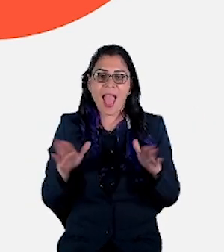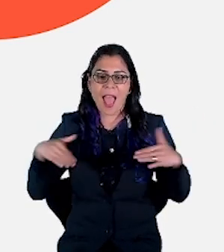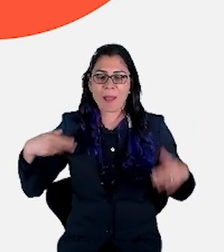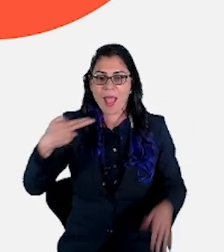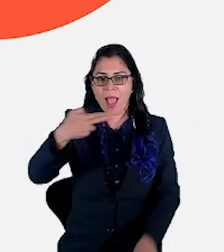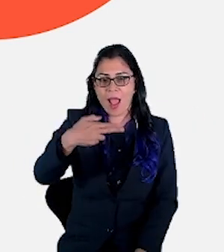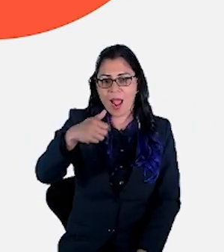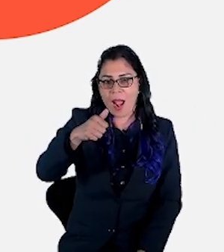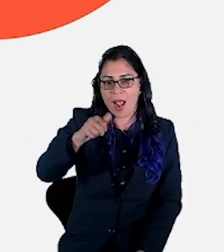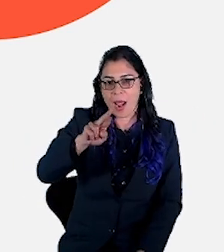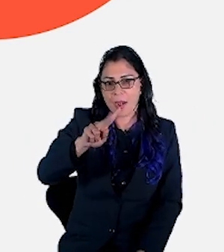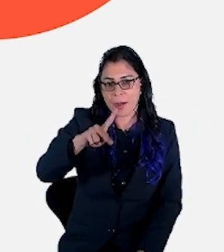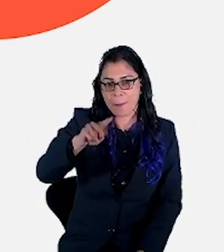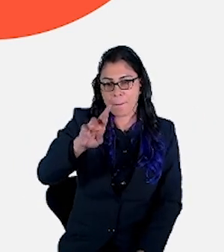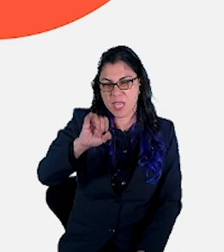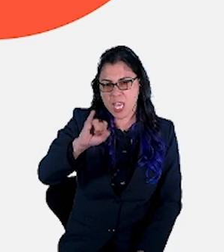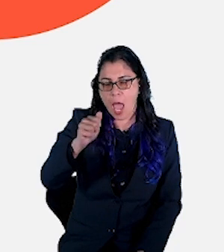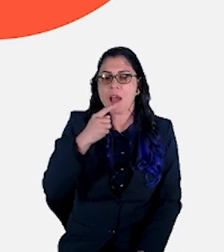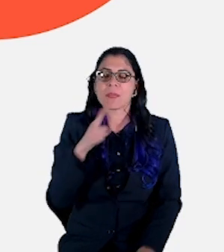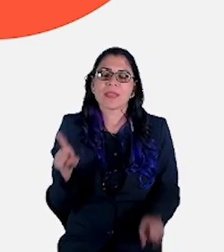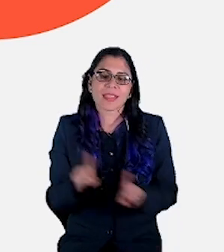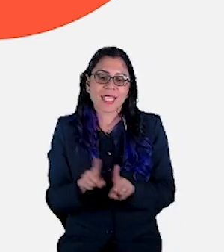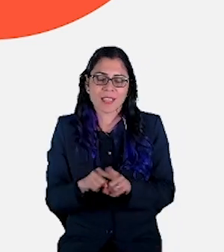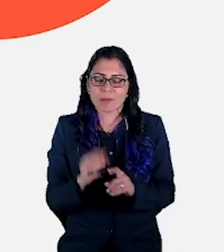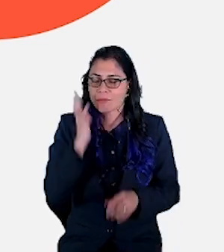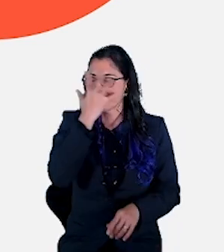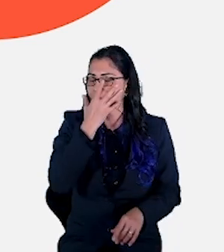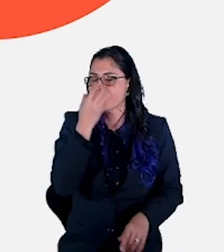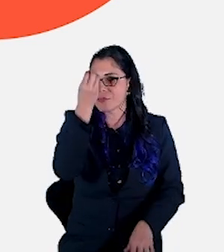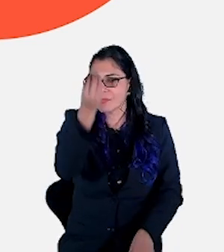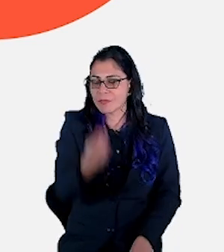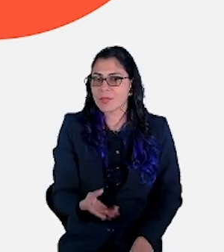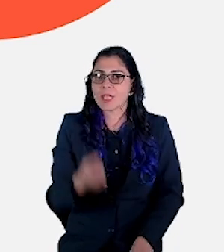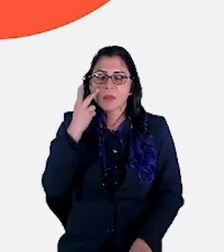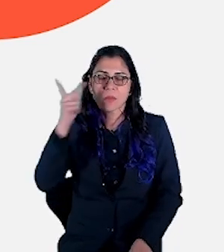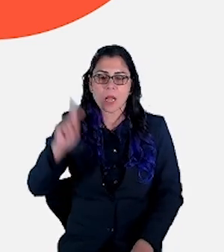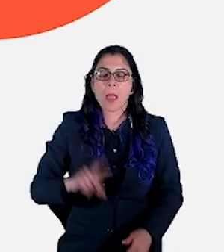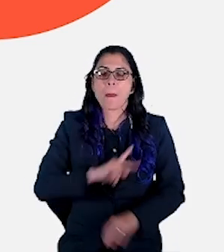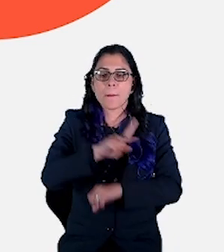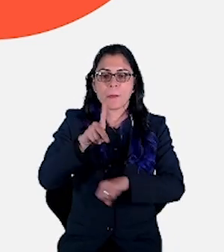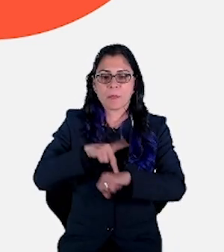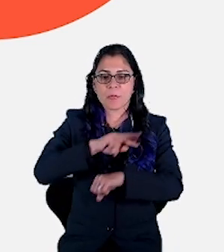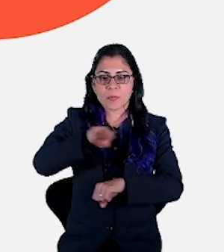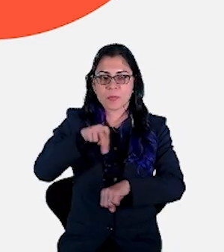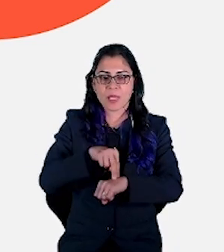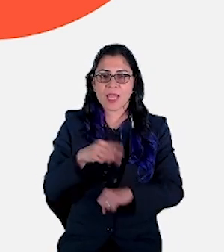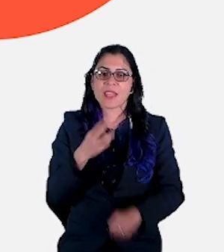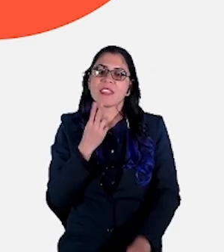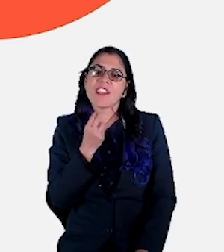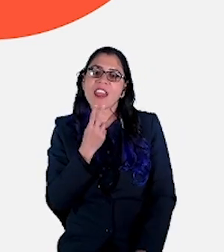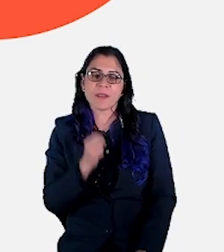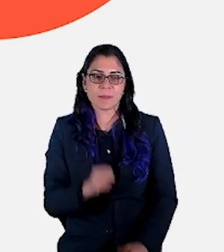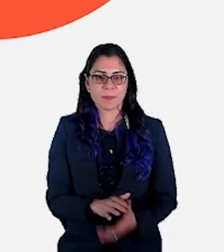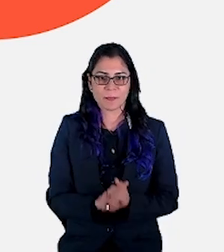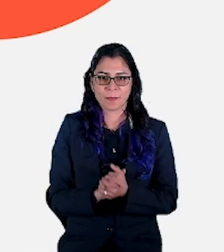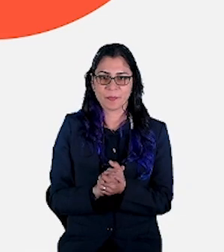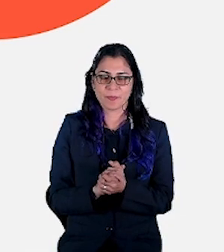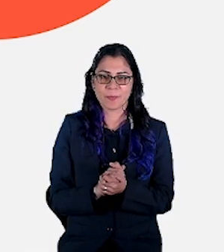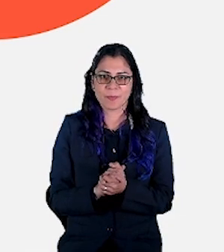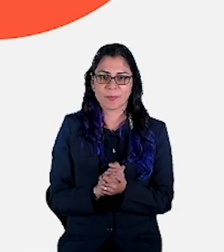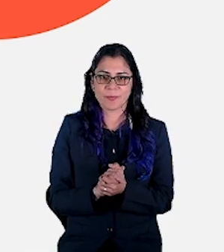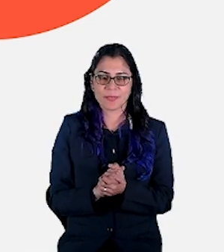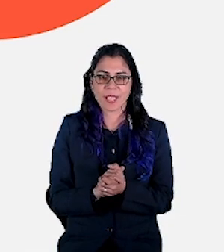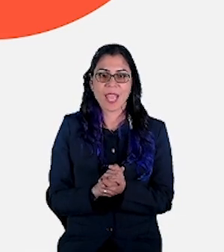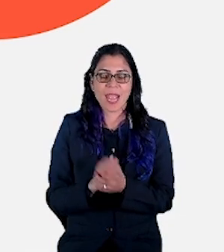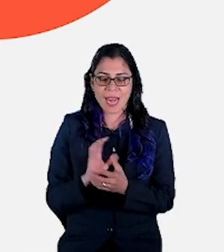ave nacional y la podemos ver en todo su esplendor en el parque nacional de arién